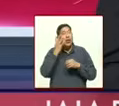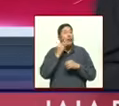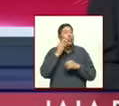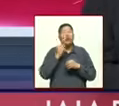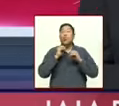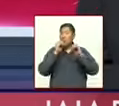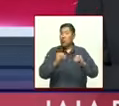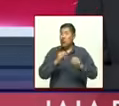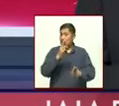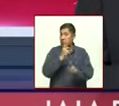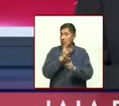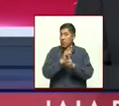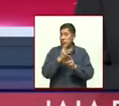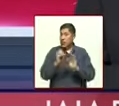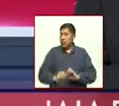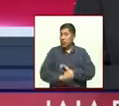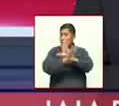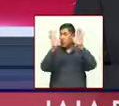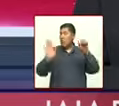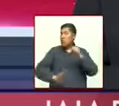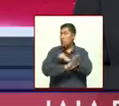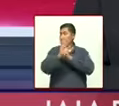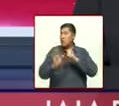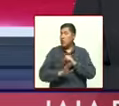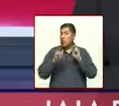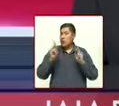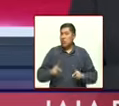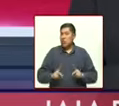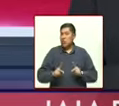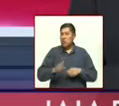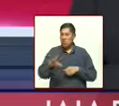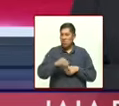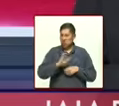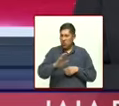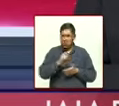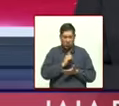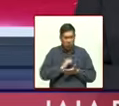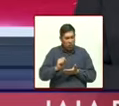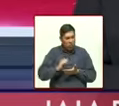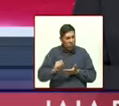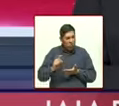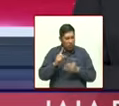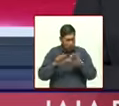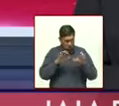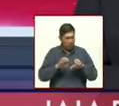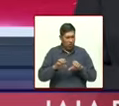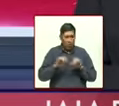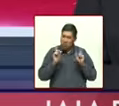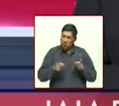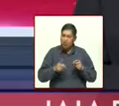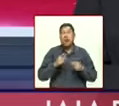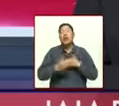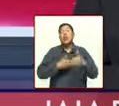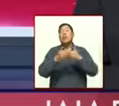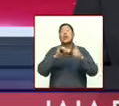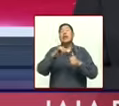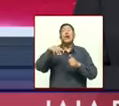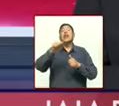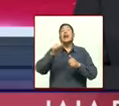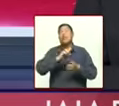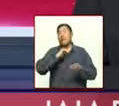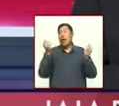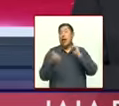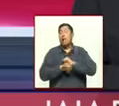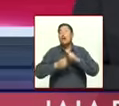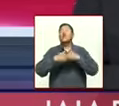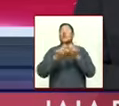instan a establecer regulaciones claras que protejan a los individuos y fomenten un uso responsable de estas tecnologías. Este avance en la IA no solo